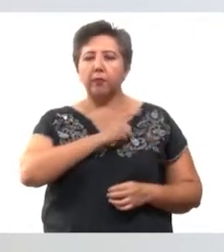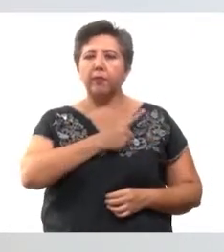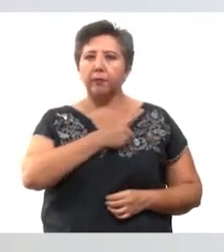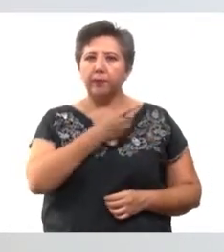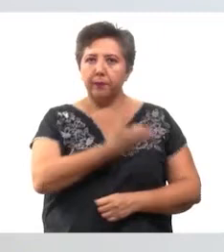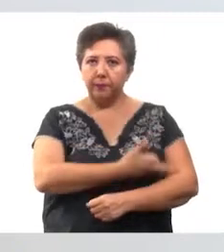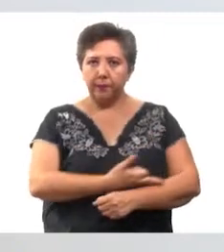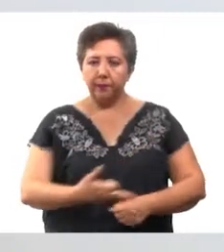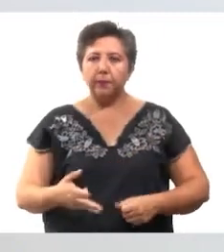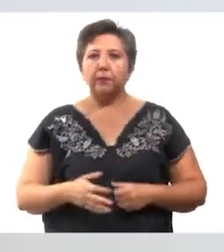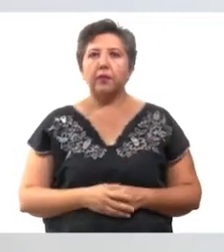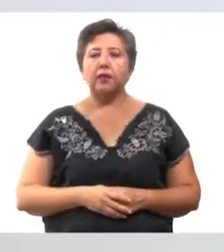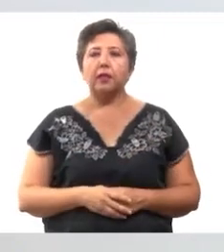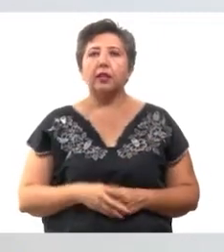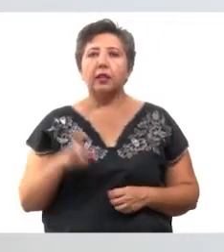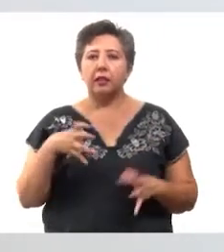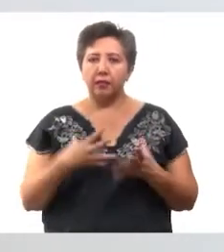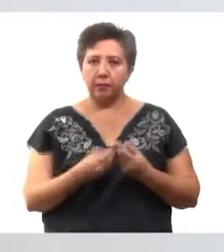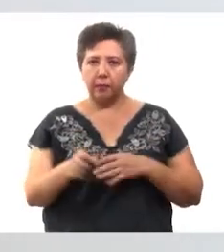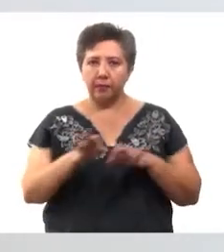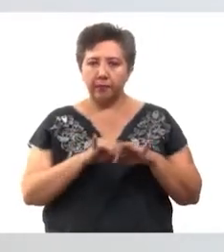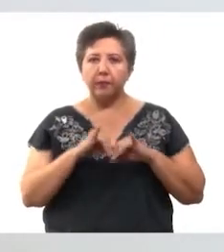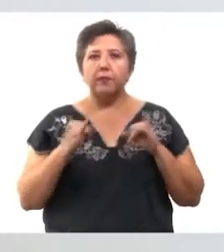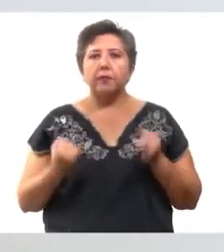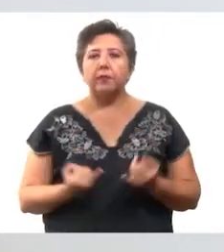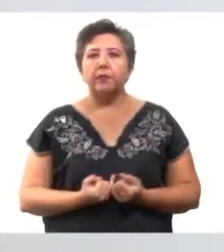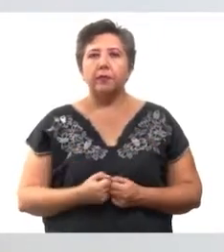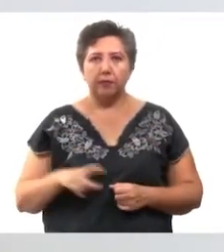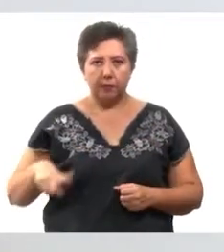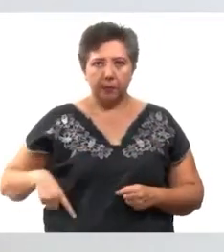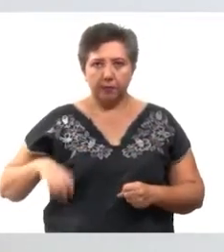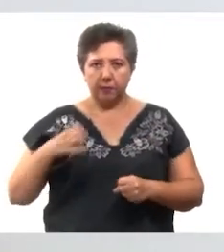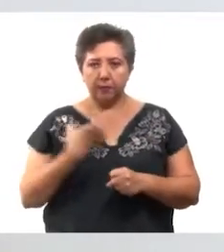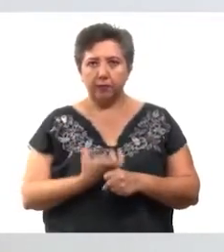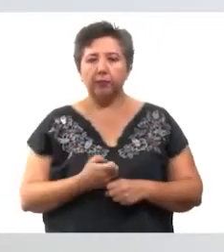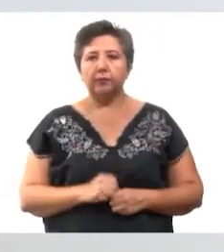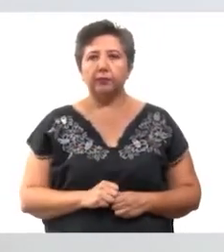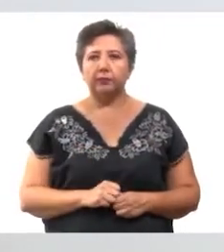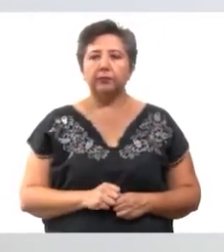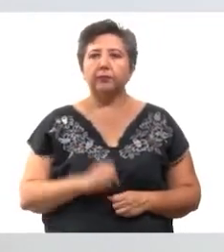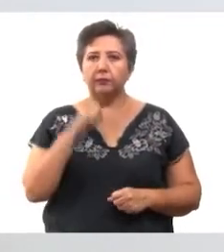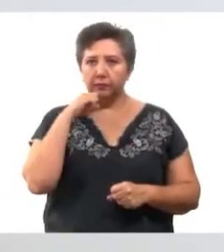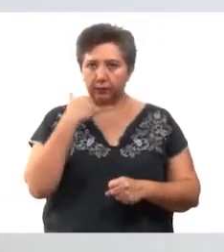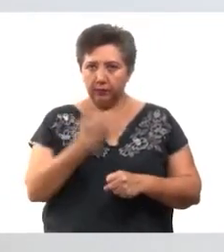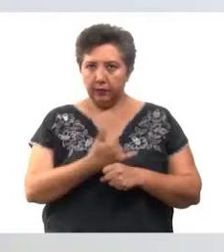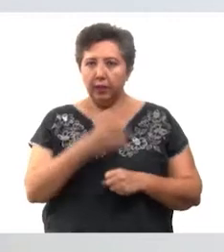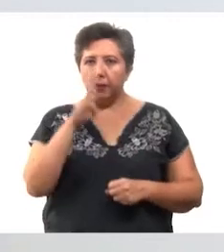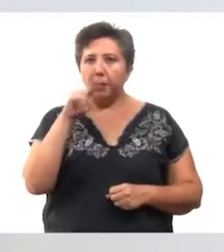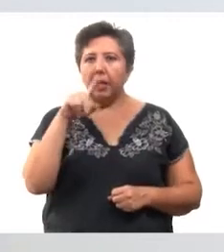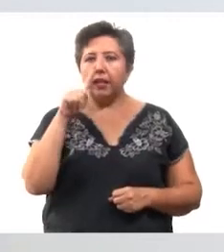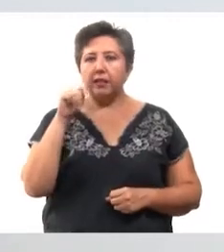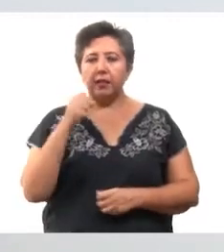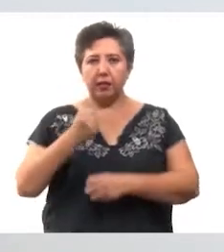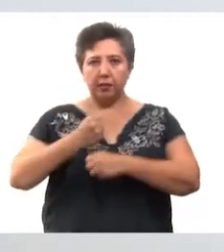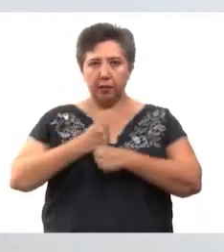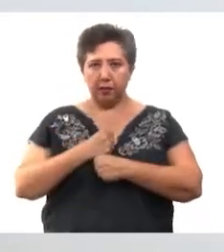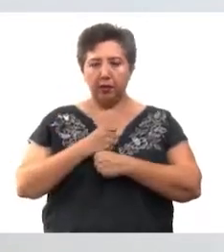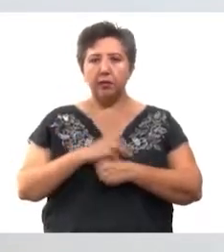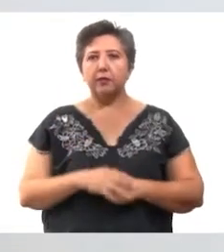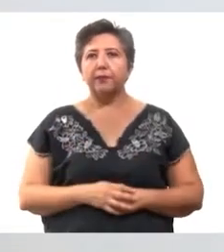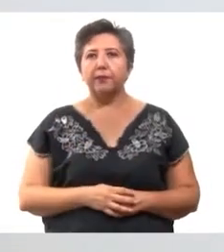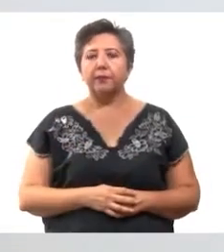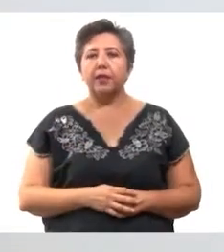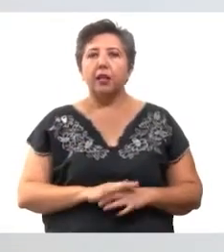y la de nuestras familias. Estamos trabajando de manera conjunta el Gobierno del Estado, la Secretaría de Bienestar y las Fuerzas